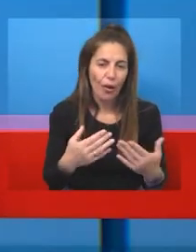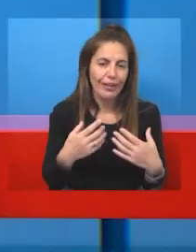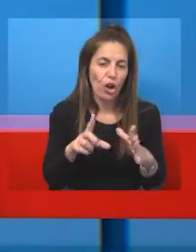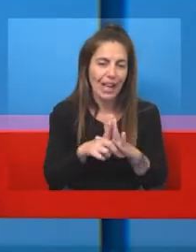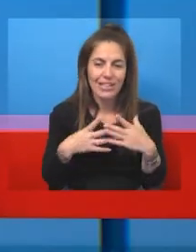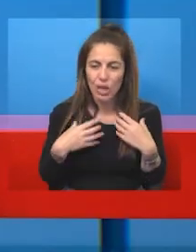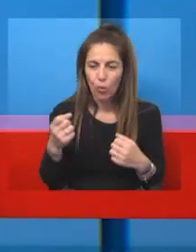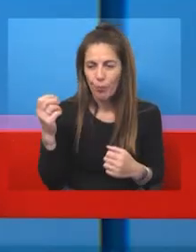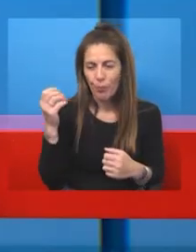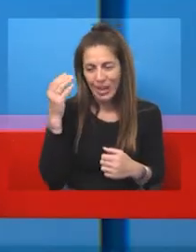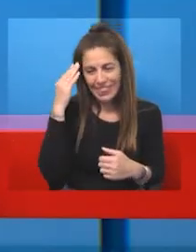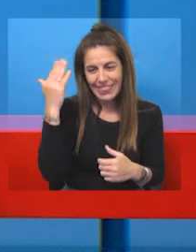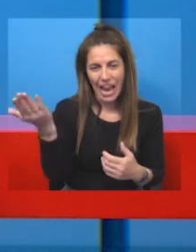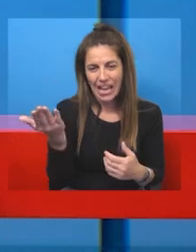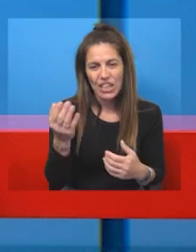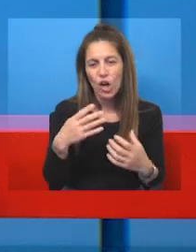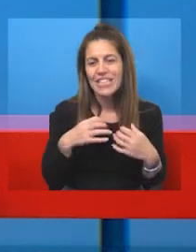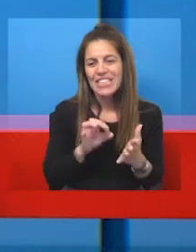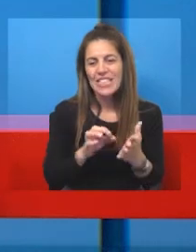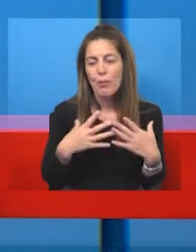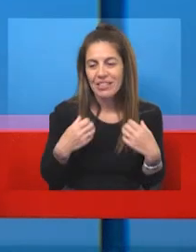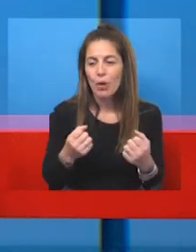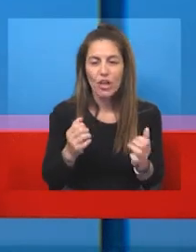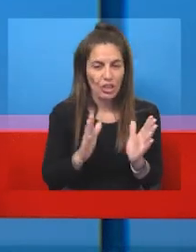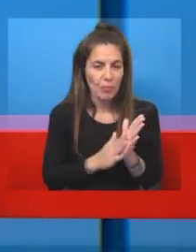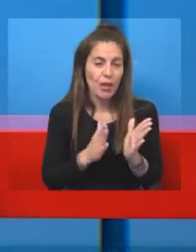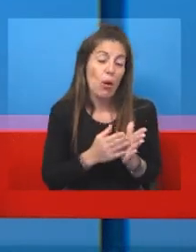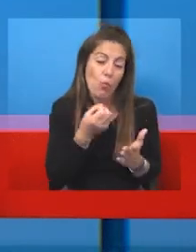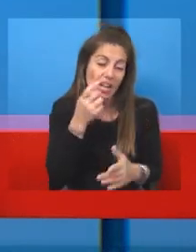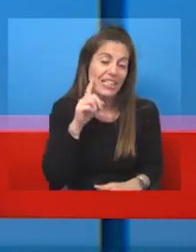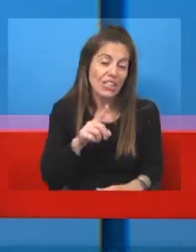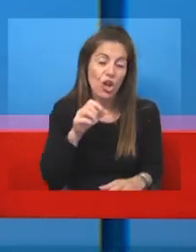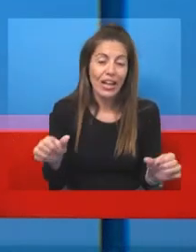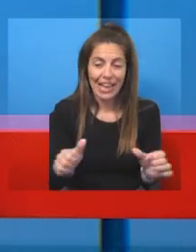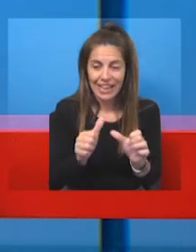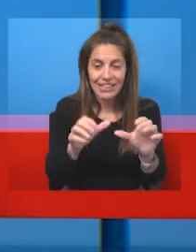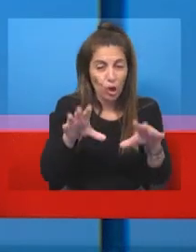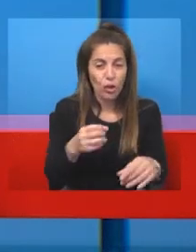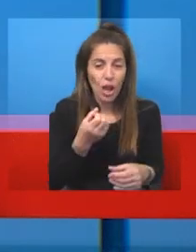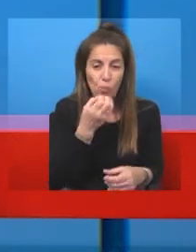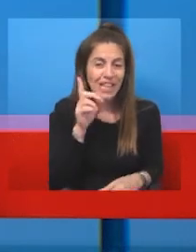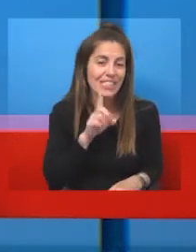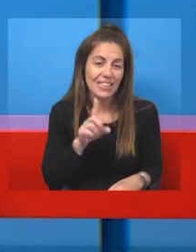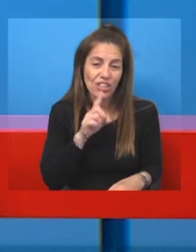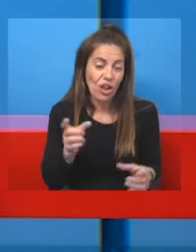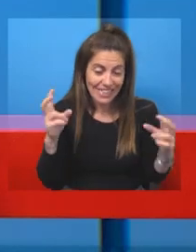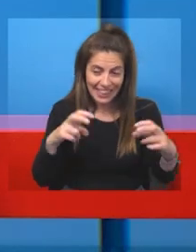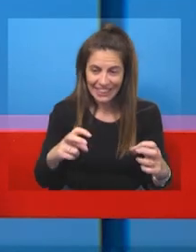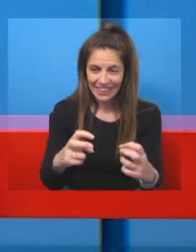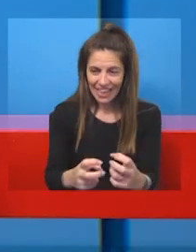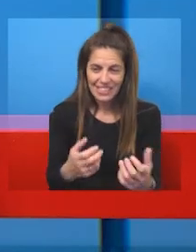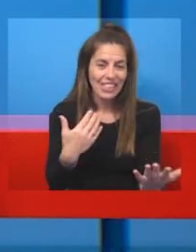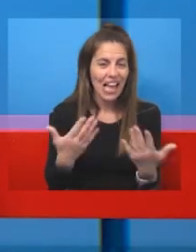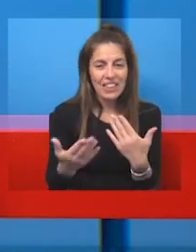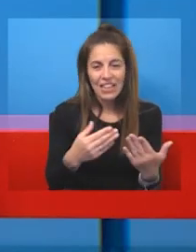Mental ni con el sistema de salud pero más allá de eso está plagado de buenas intenciones y lo que hay que hacer con todas las buenas intenciones es sentarse a